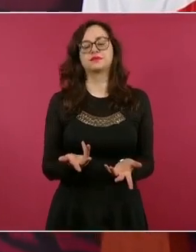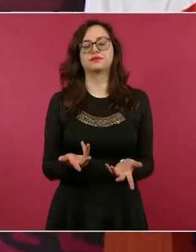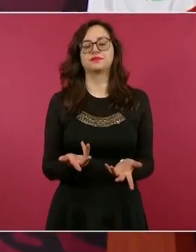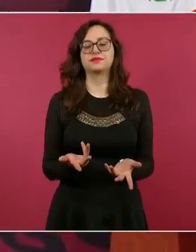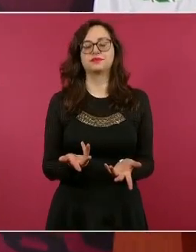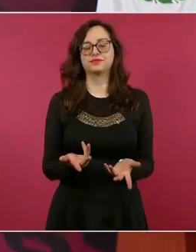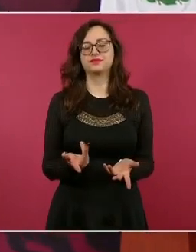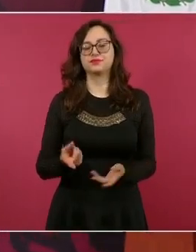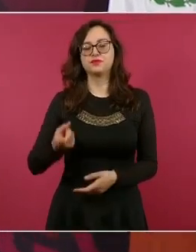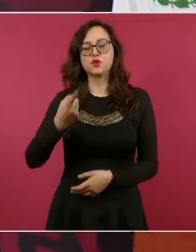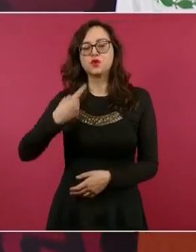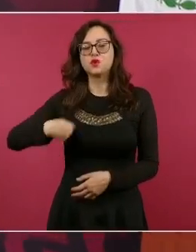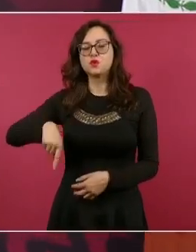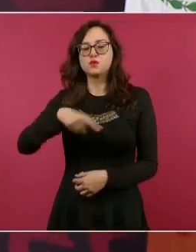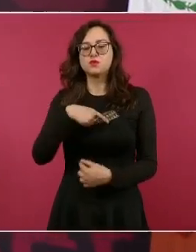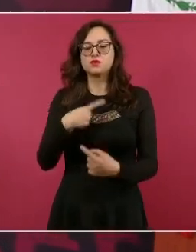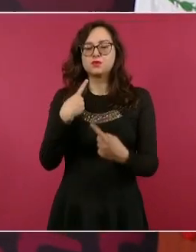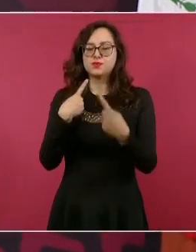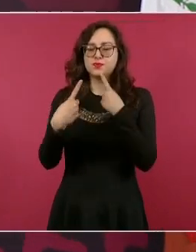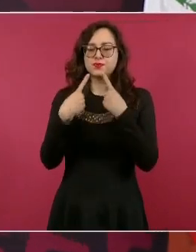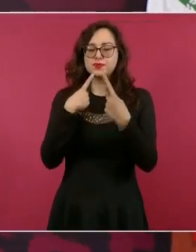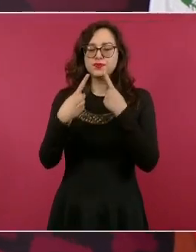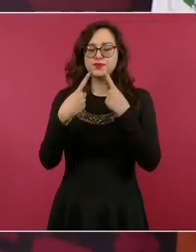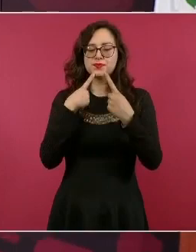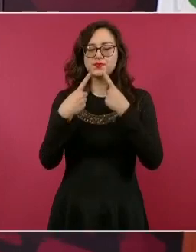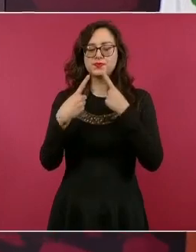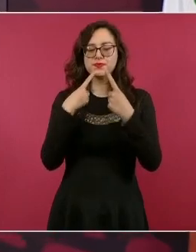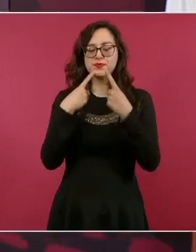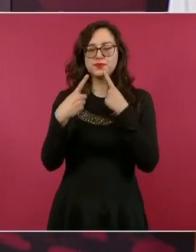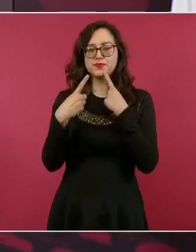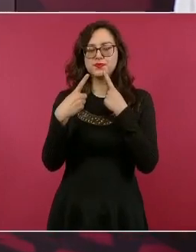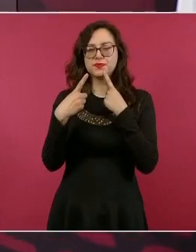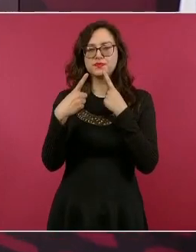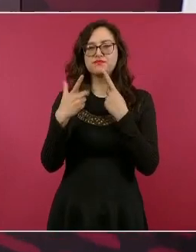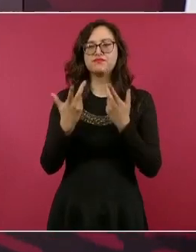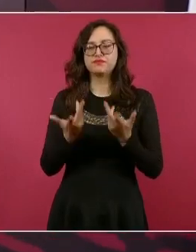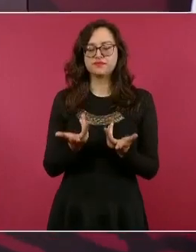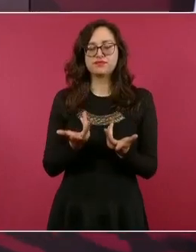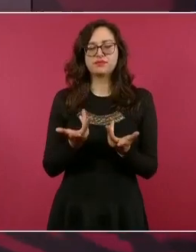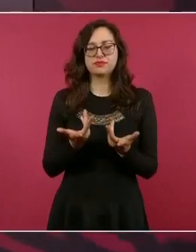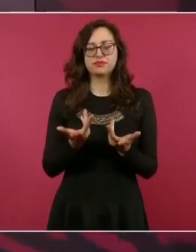presentación de la denuncia